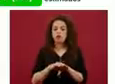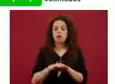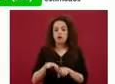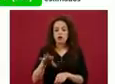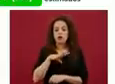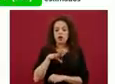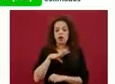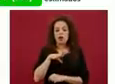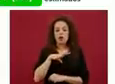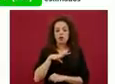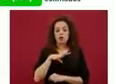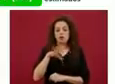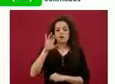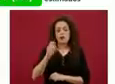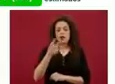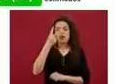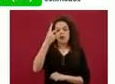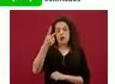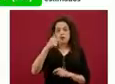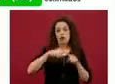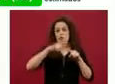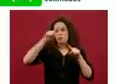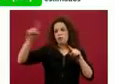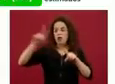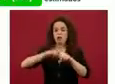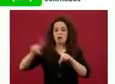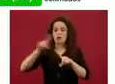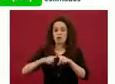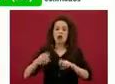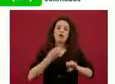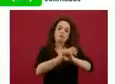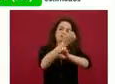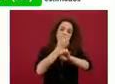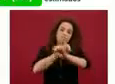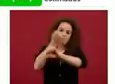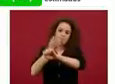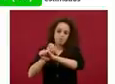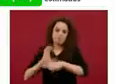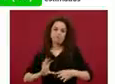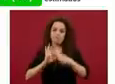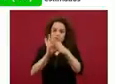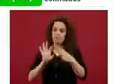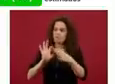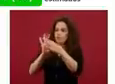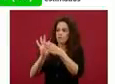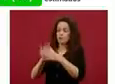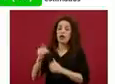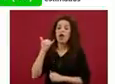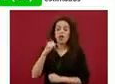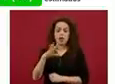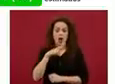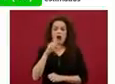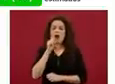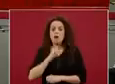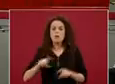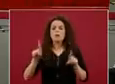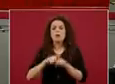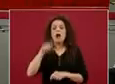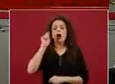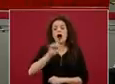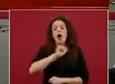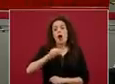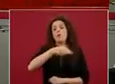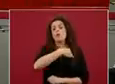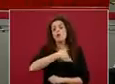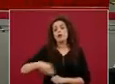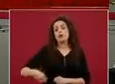de las entidades federativas, quienes además lógicamente tienen curvas municipales. Pero entonces aquí vemos cómo se